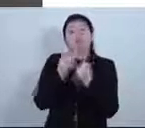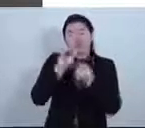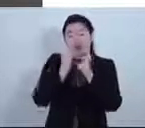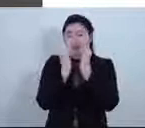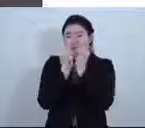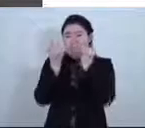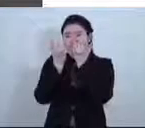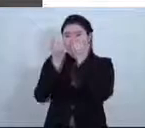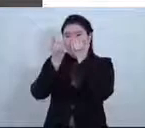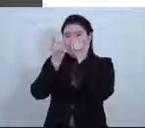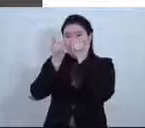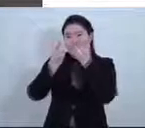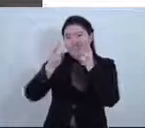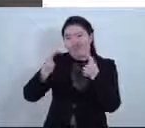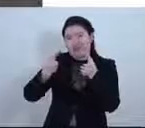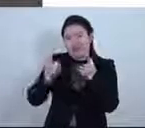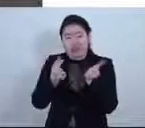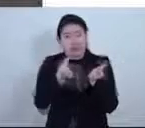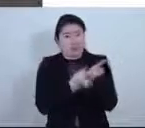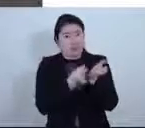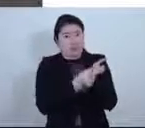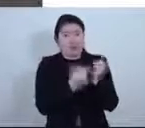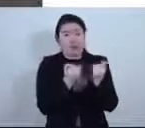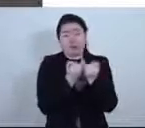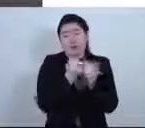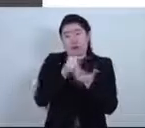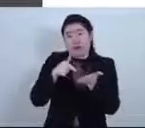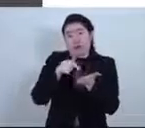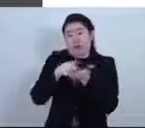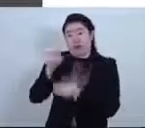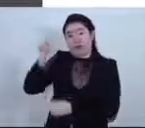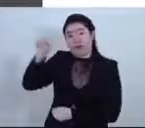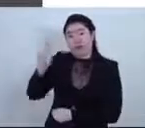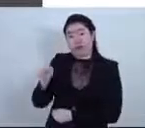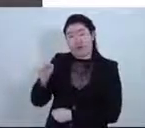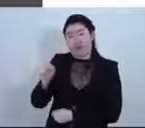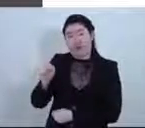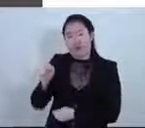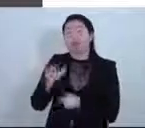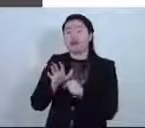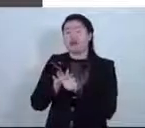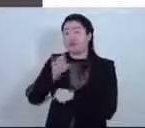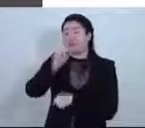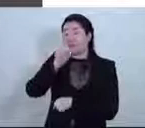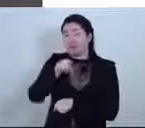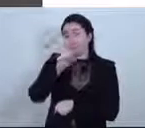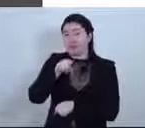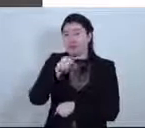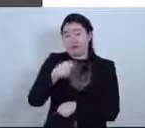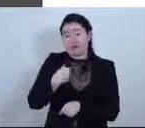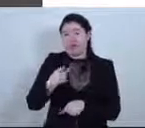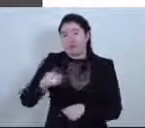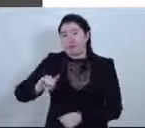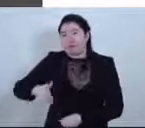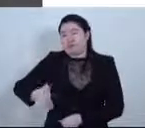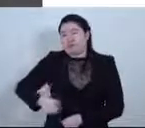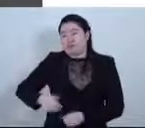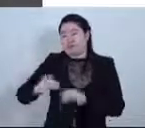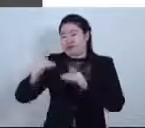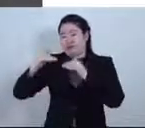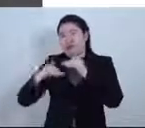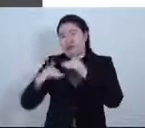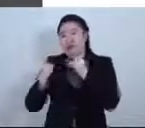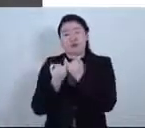concreto acero, tanto en la trabe lado sur T1, sección sobre la cual rotaba el tren en el momento del incidente, trabe lado